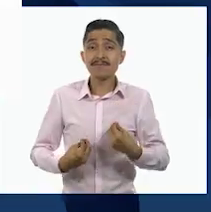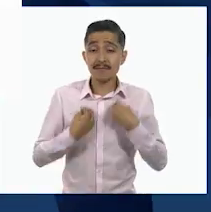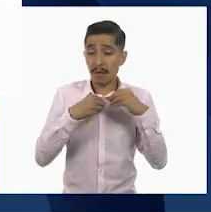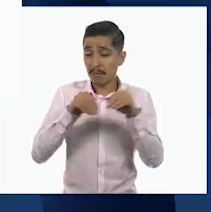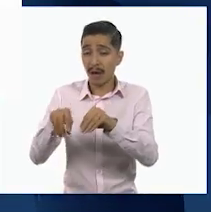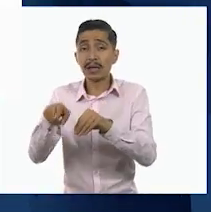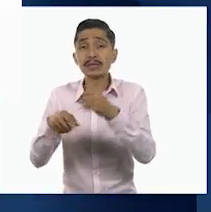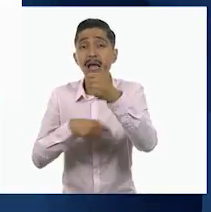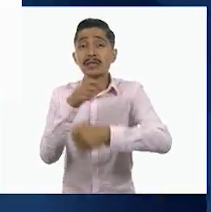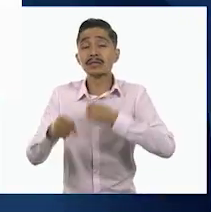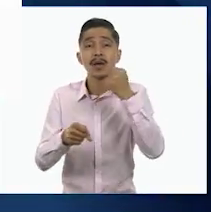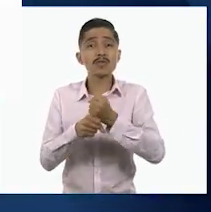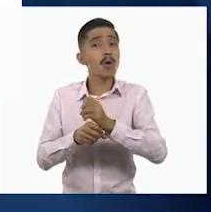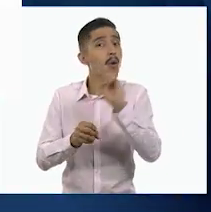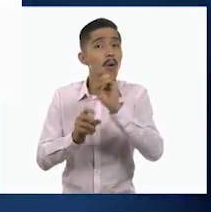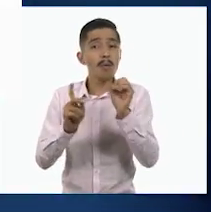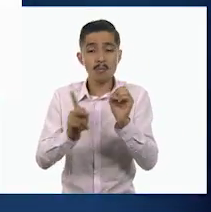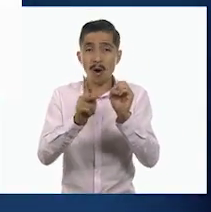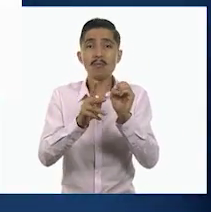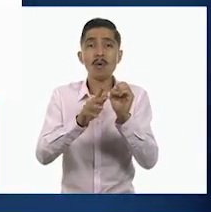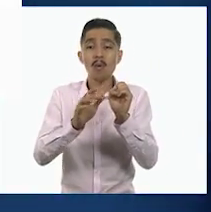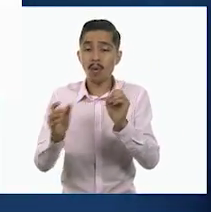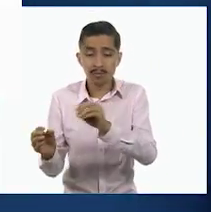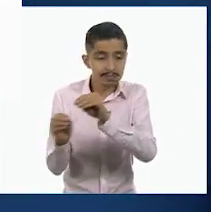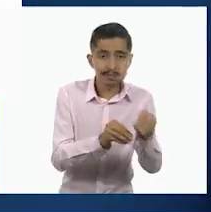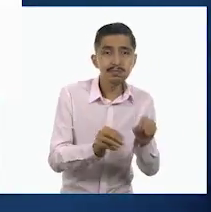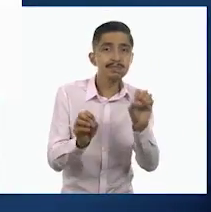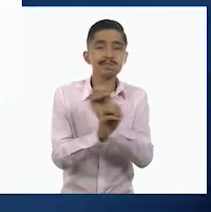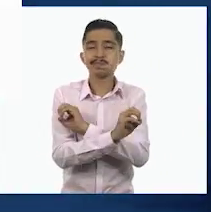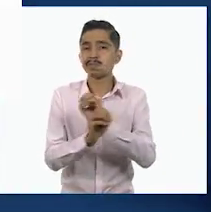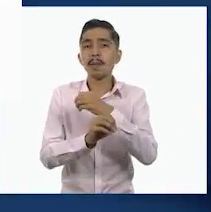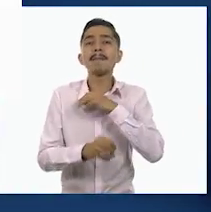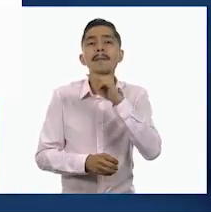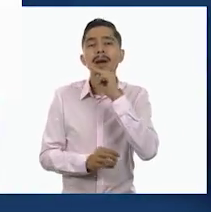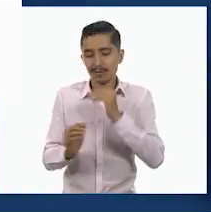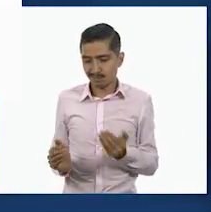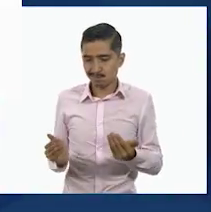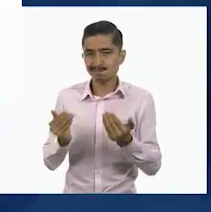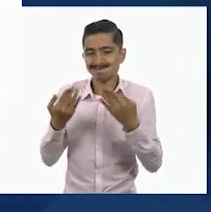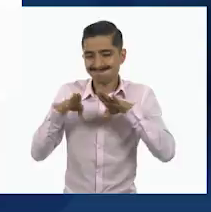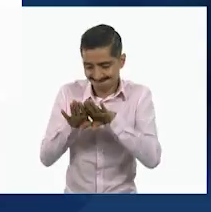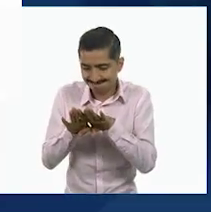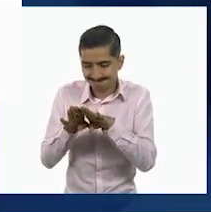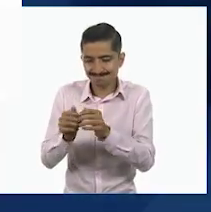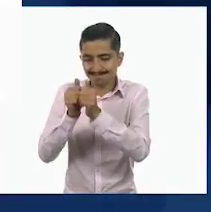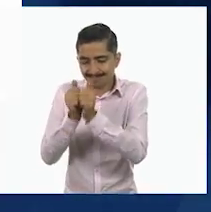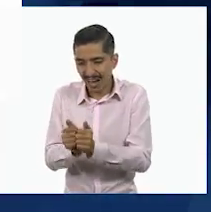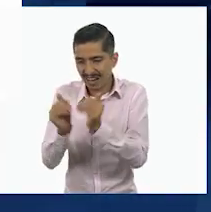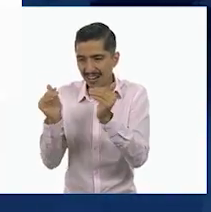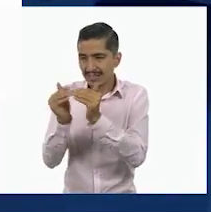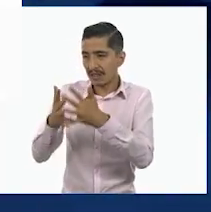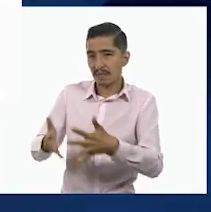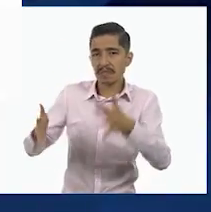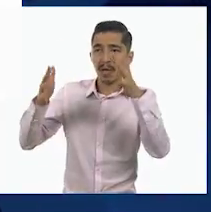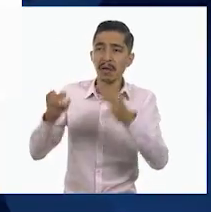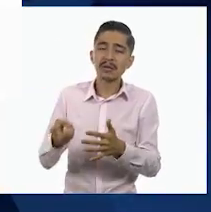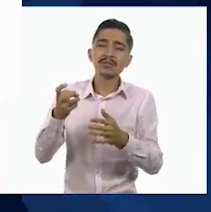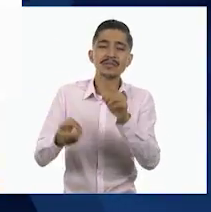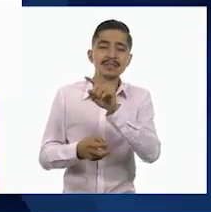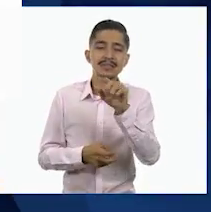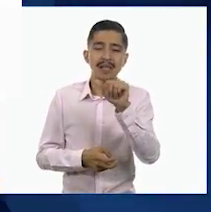6 años sin volver al pueblo. Mi madre se encerró en la casa grande, en la de los Santos, que se dice en